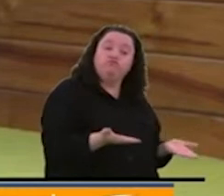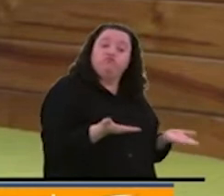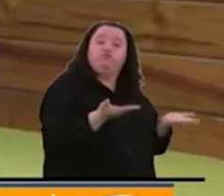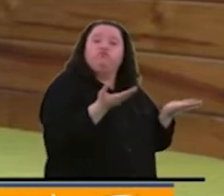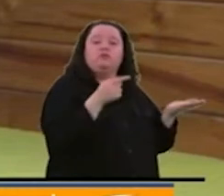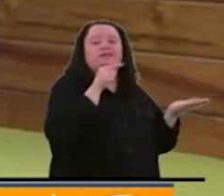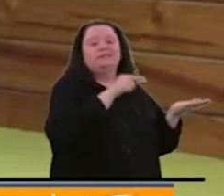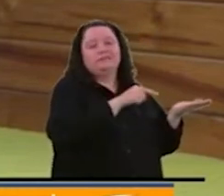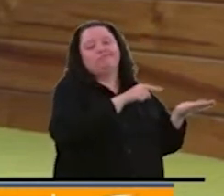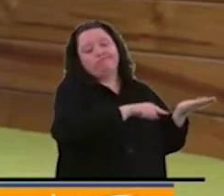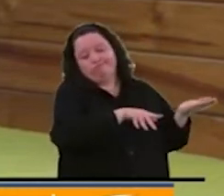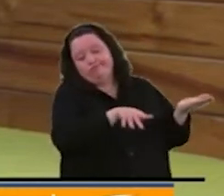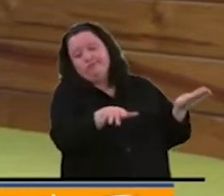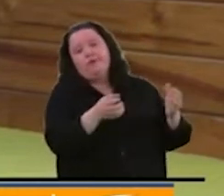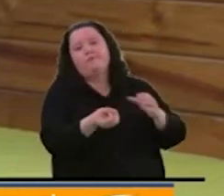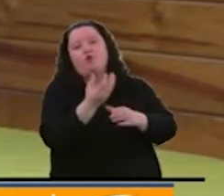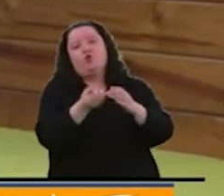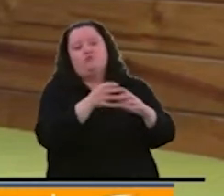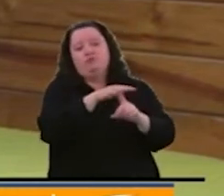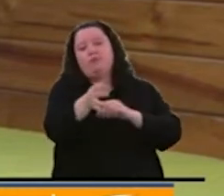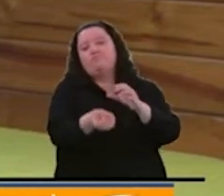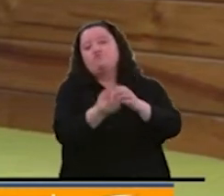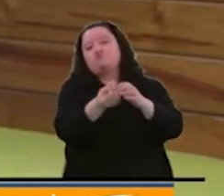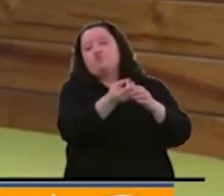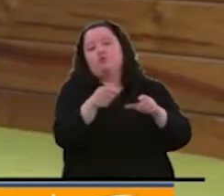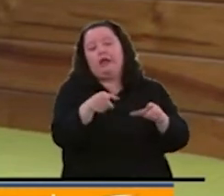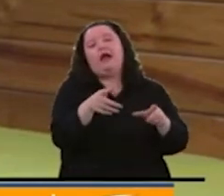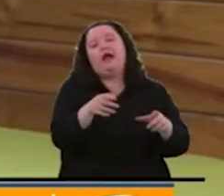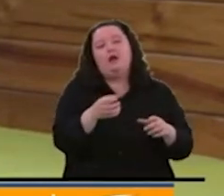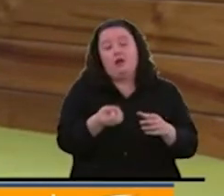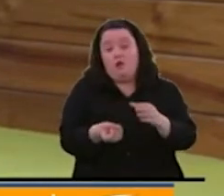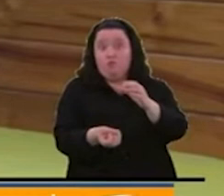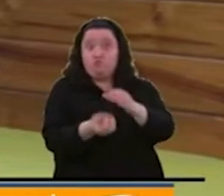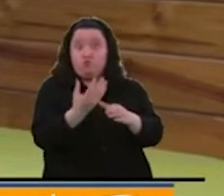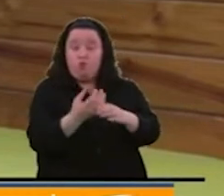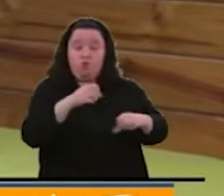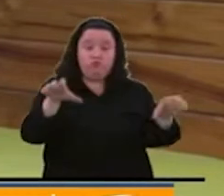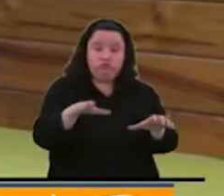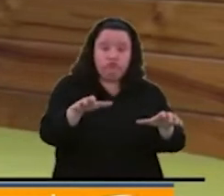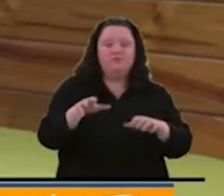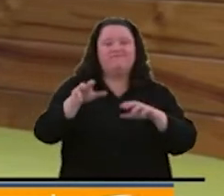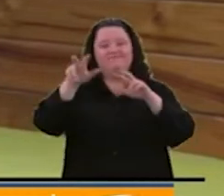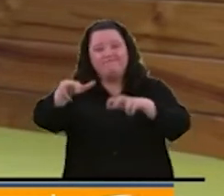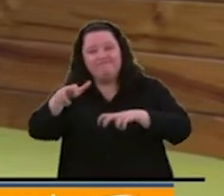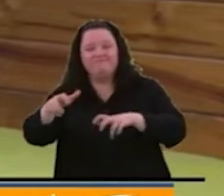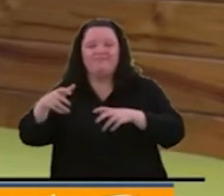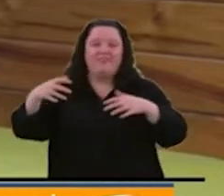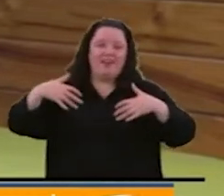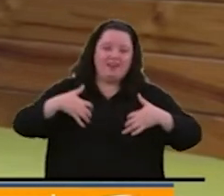pasa por la productividad, así que fortalecer la producción agrícola,